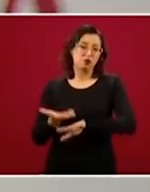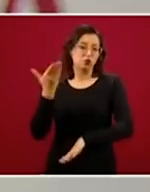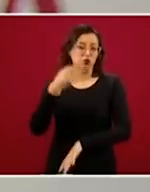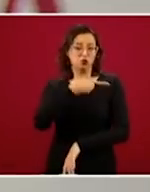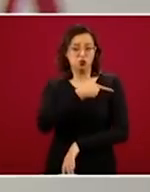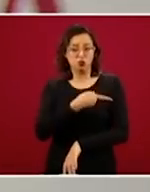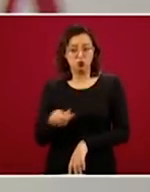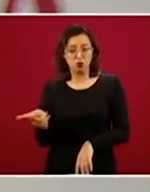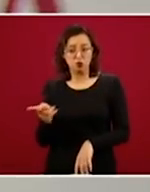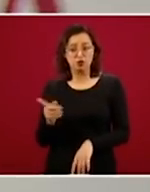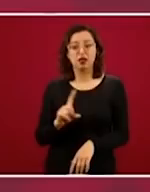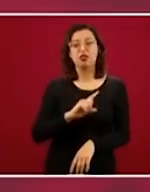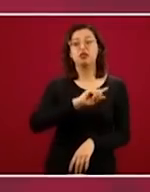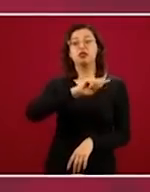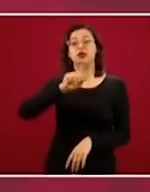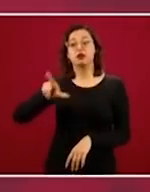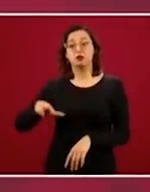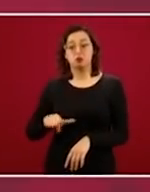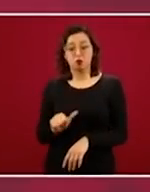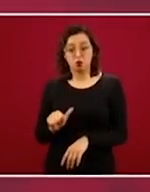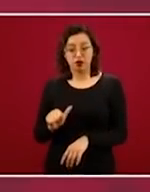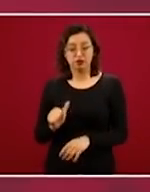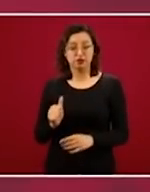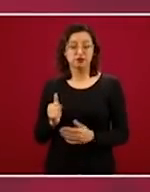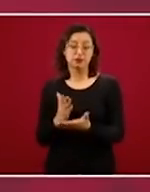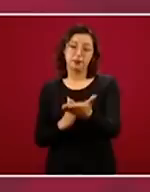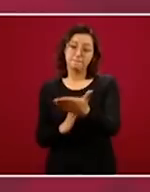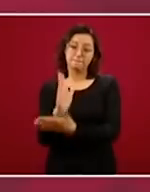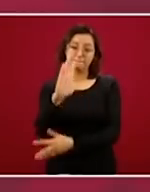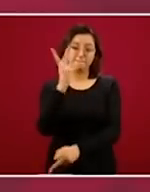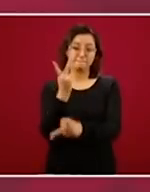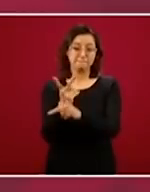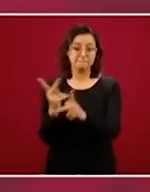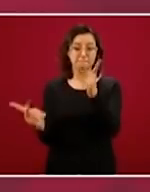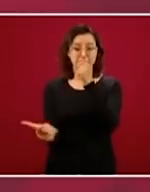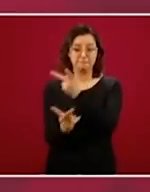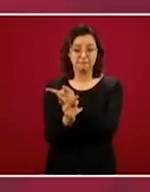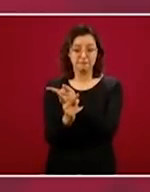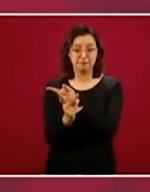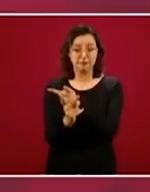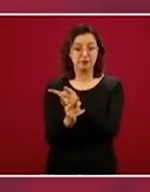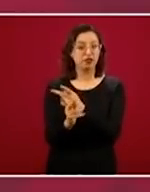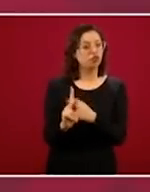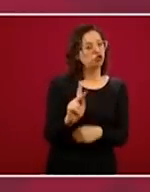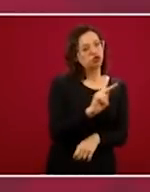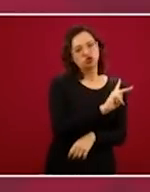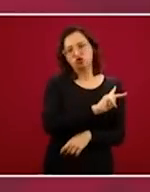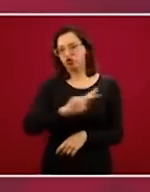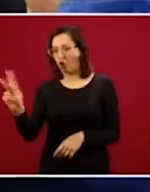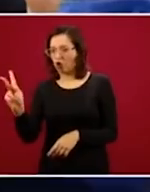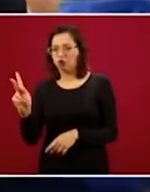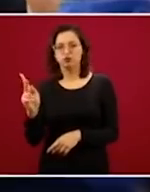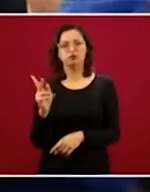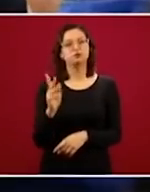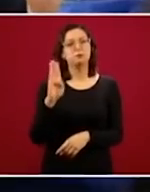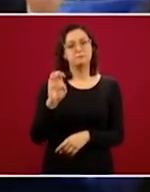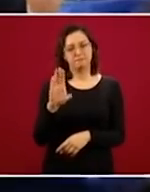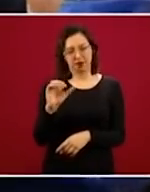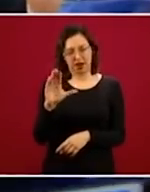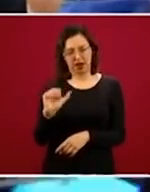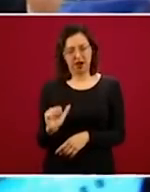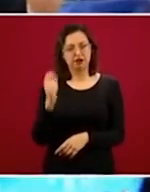ya cuando llegan a la preparatoria todos tienen beck